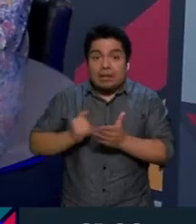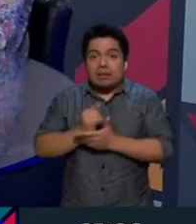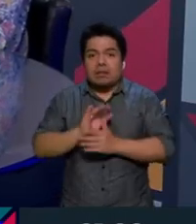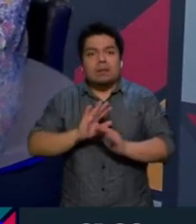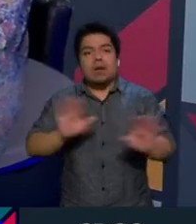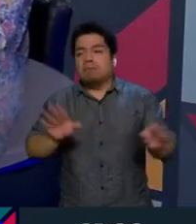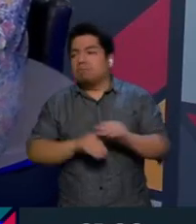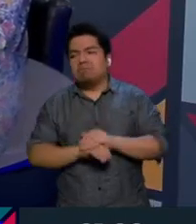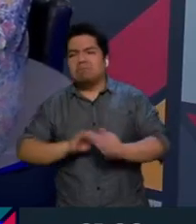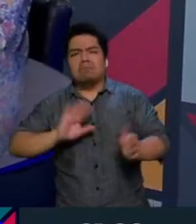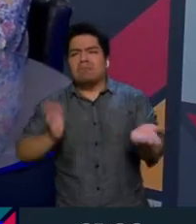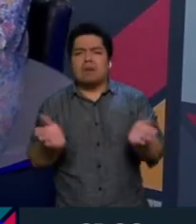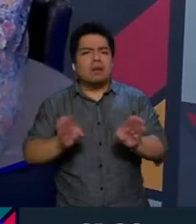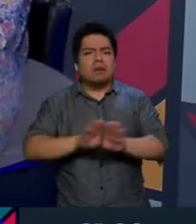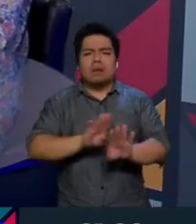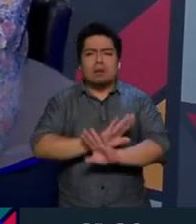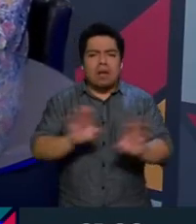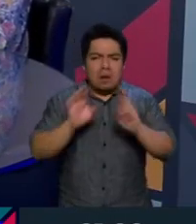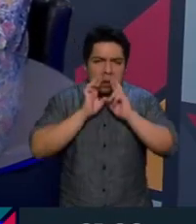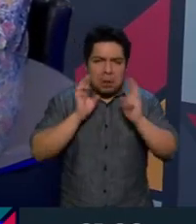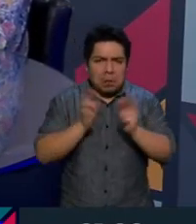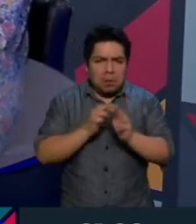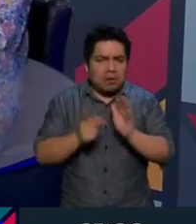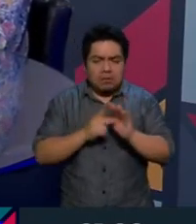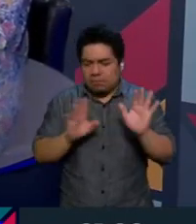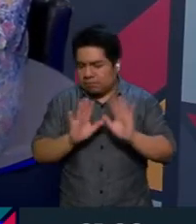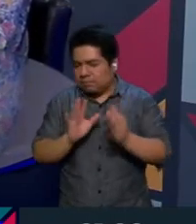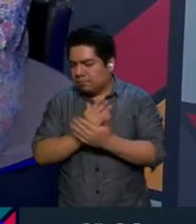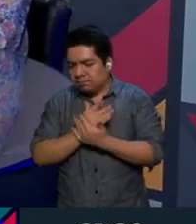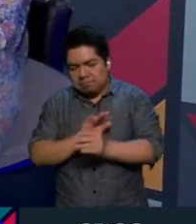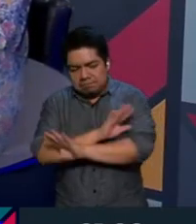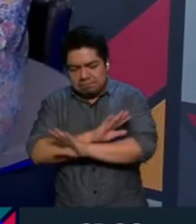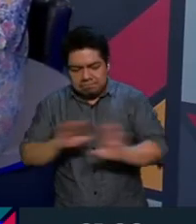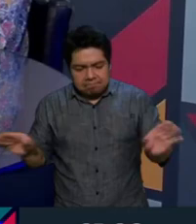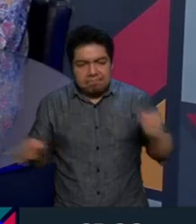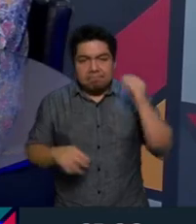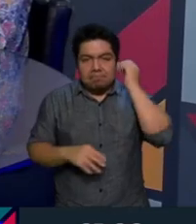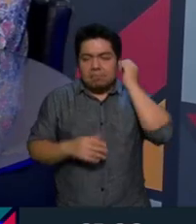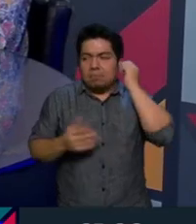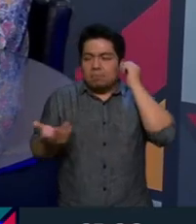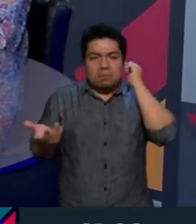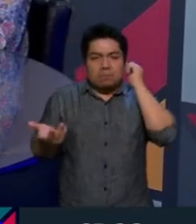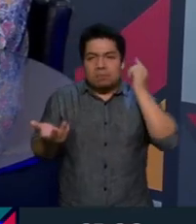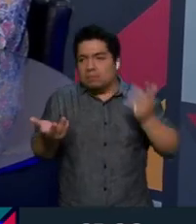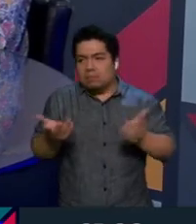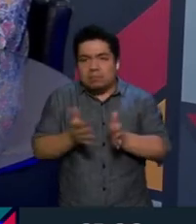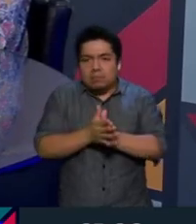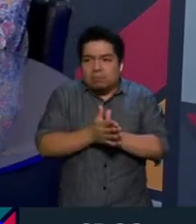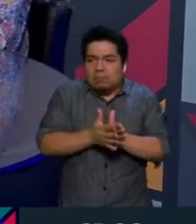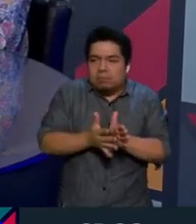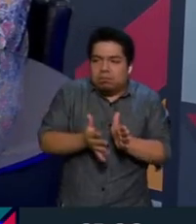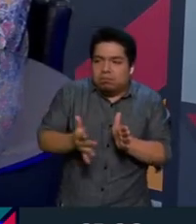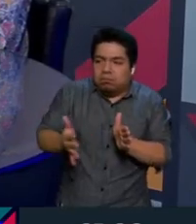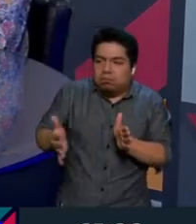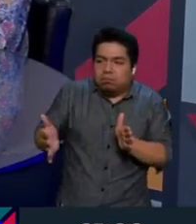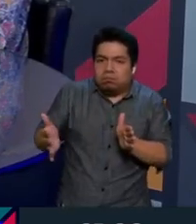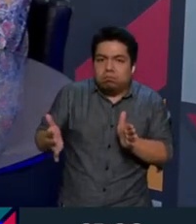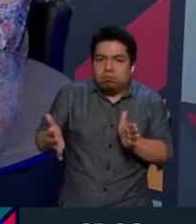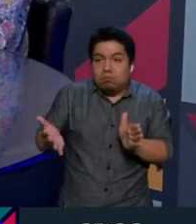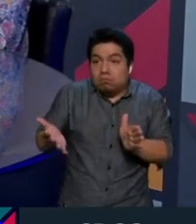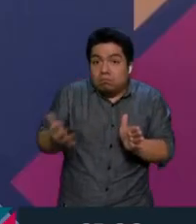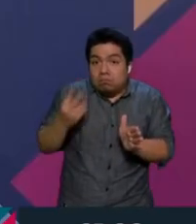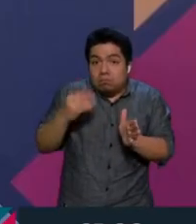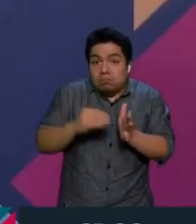convocar ninguna otra sesión ordinaria, lo que fue el resto del año. Es decir, nos quedamos